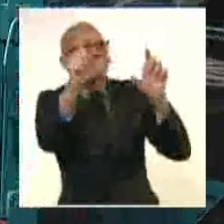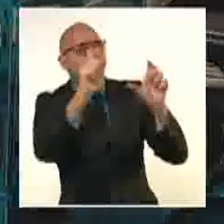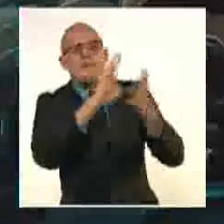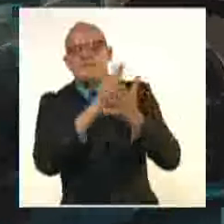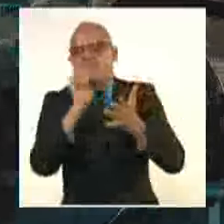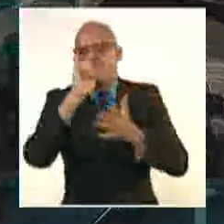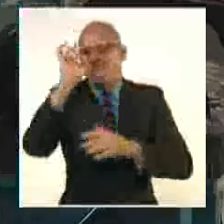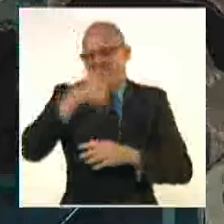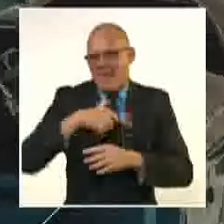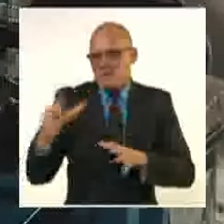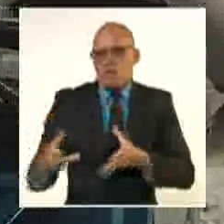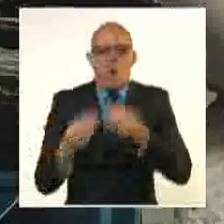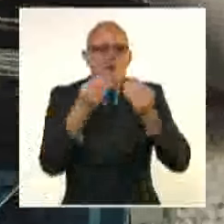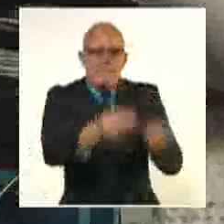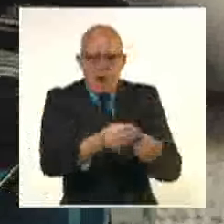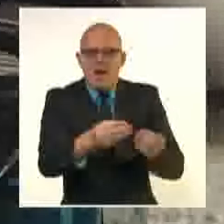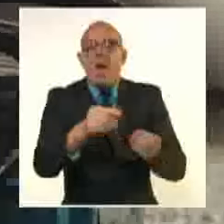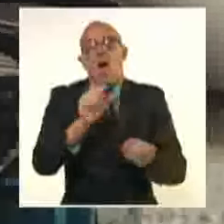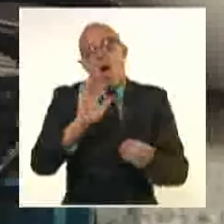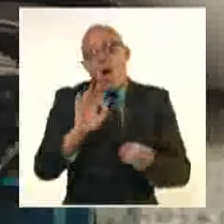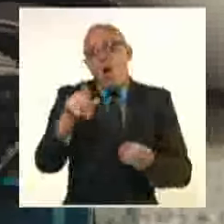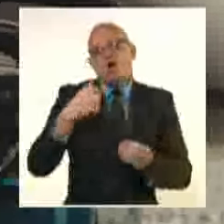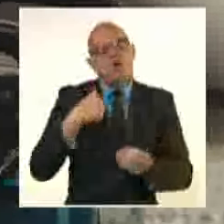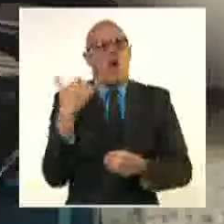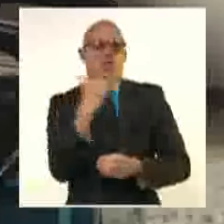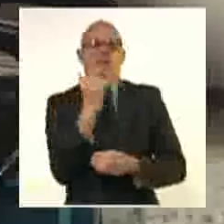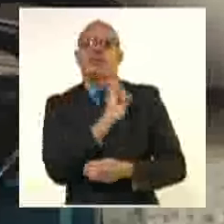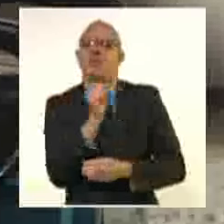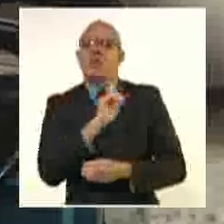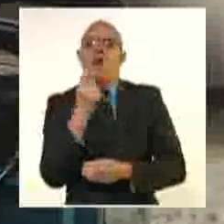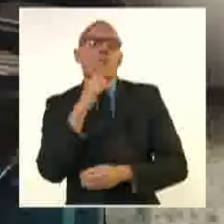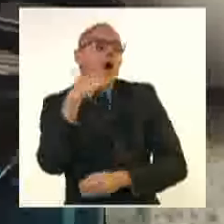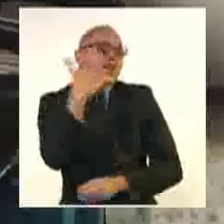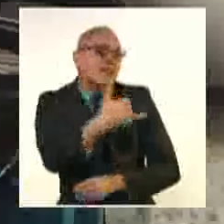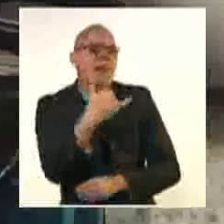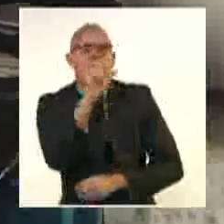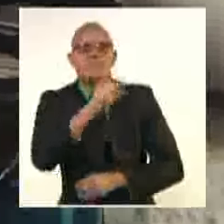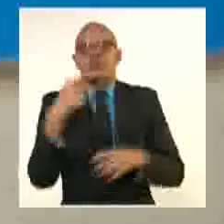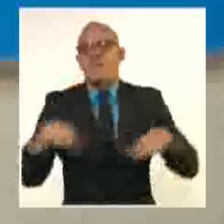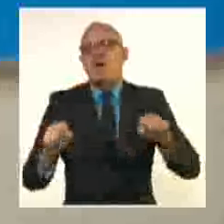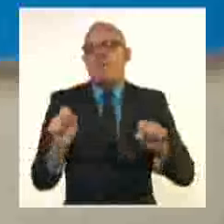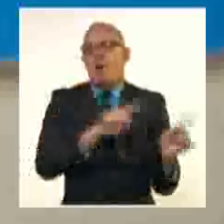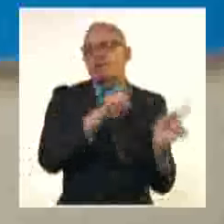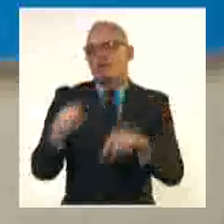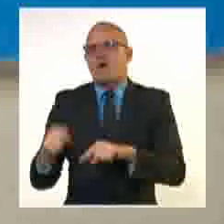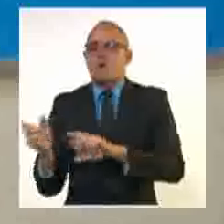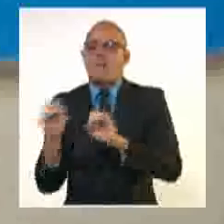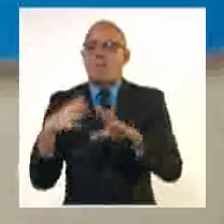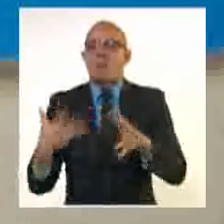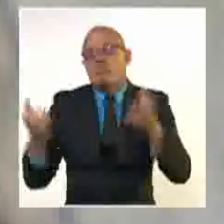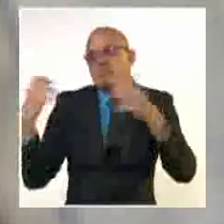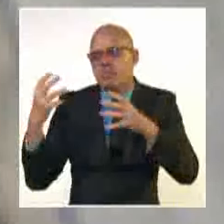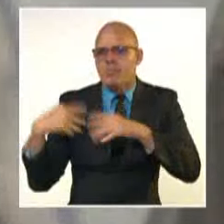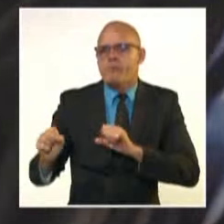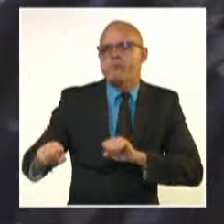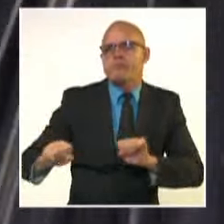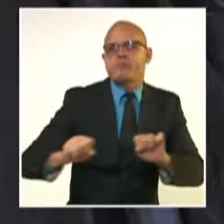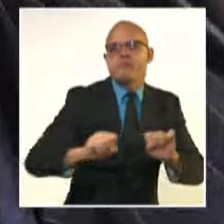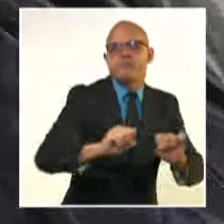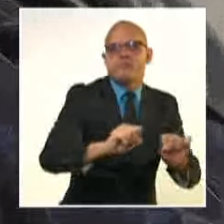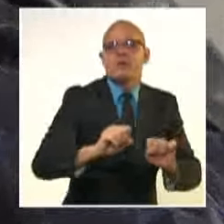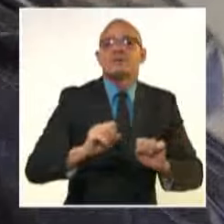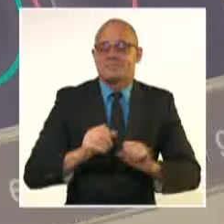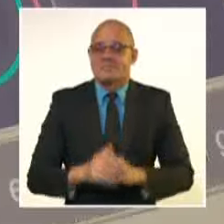del proyecto los recoja en una vivienda o institución. Nosotros recibimos de cualquier proveedor, ya sea